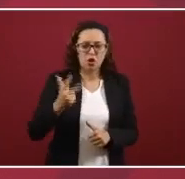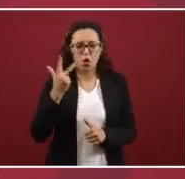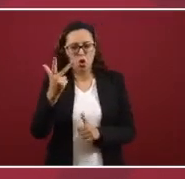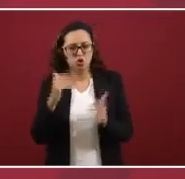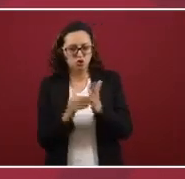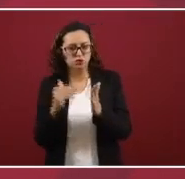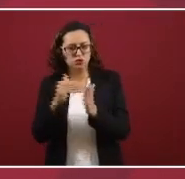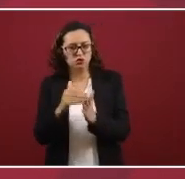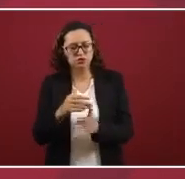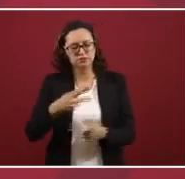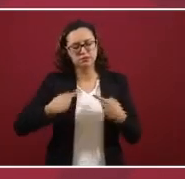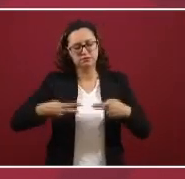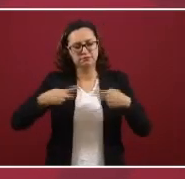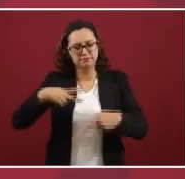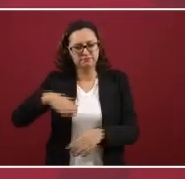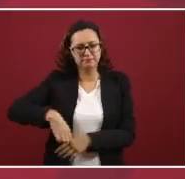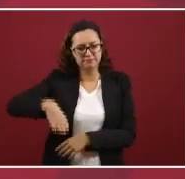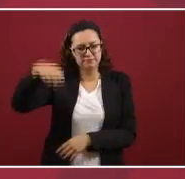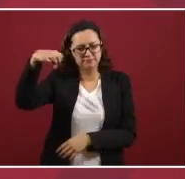de adultos mayores,